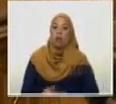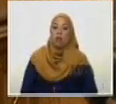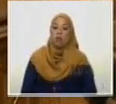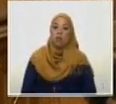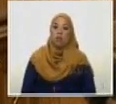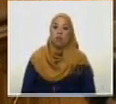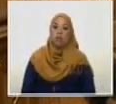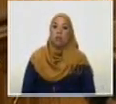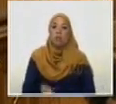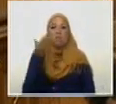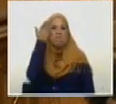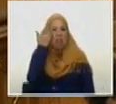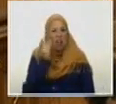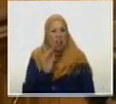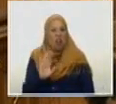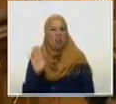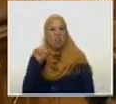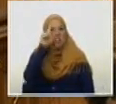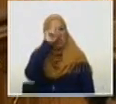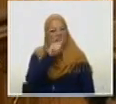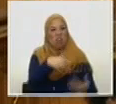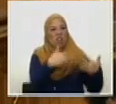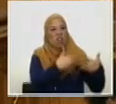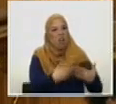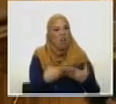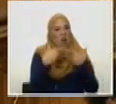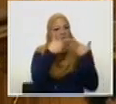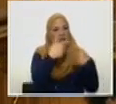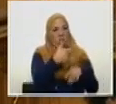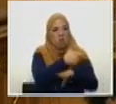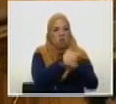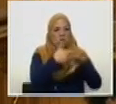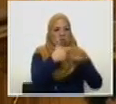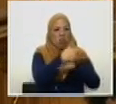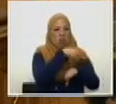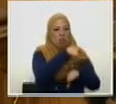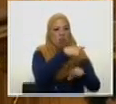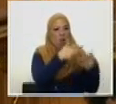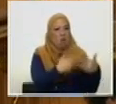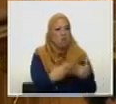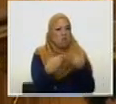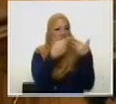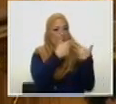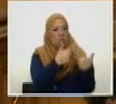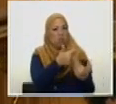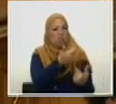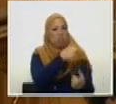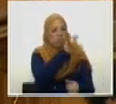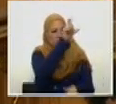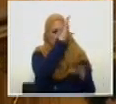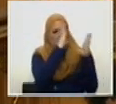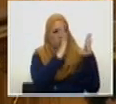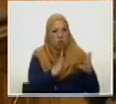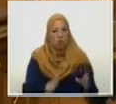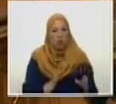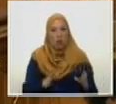Pareciera que los Estados Unidos, o quienes gobiernan los Estados Unidos, no están conscientes de